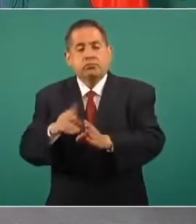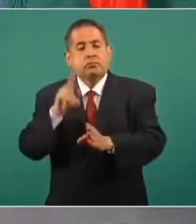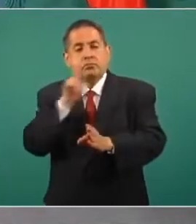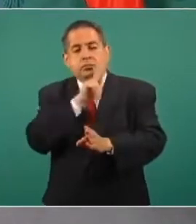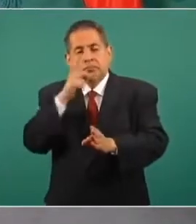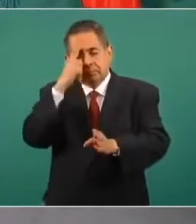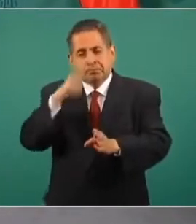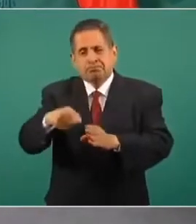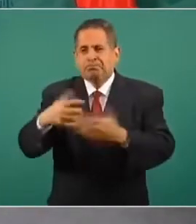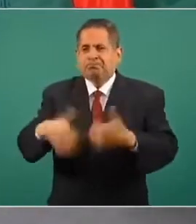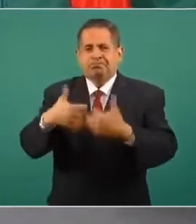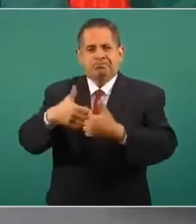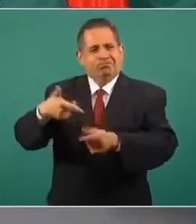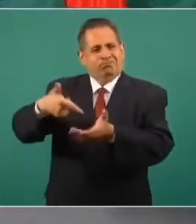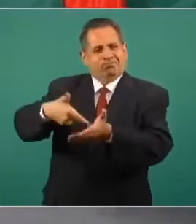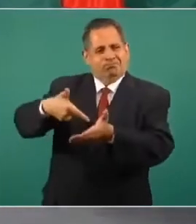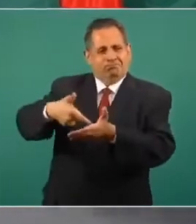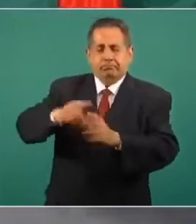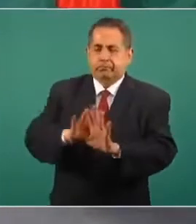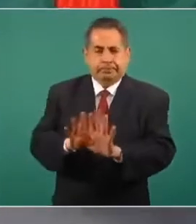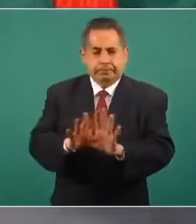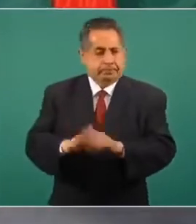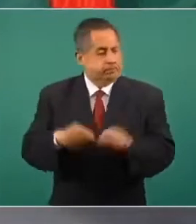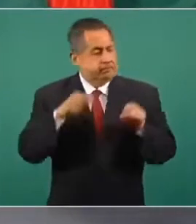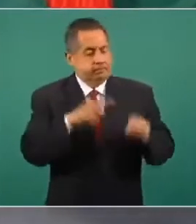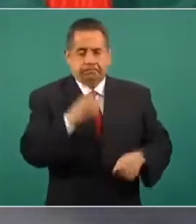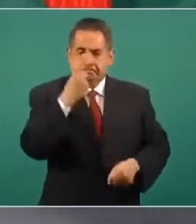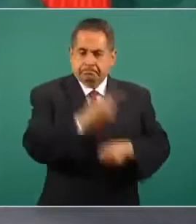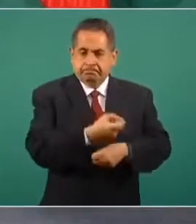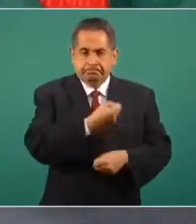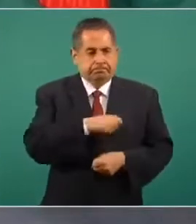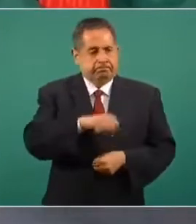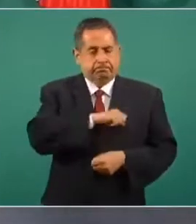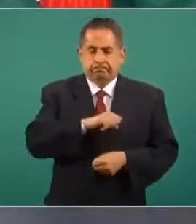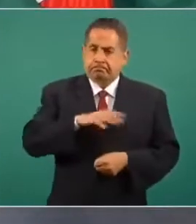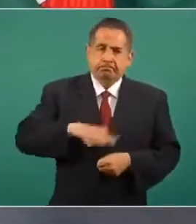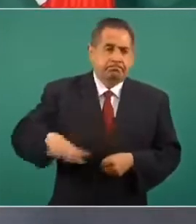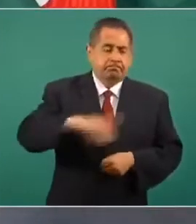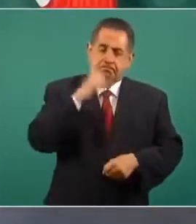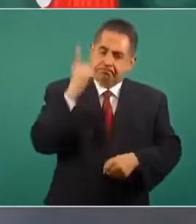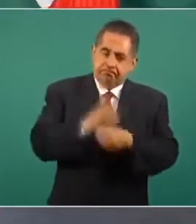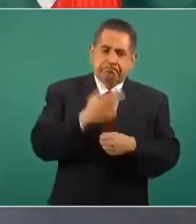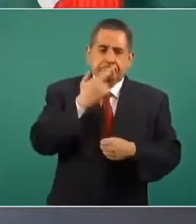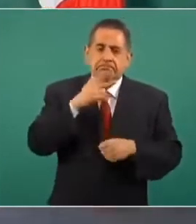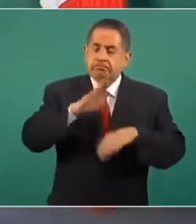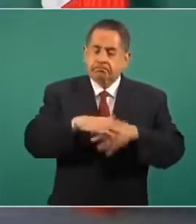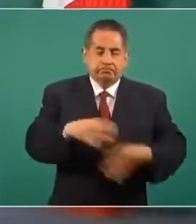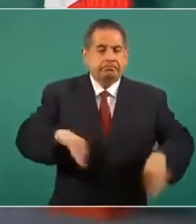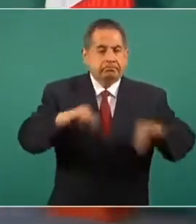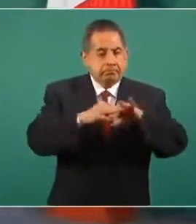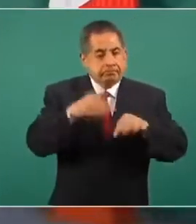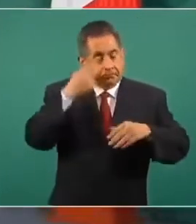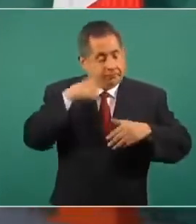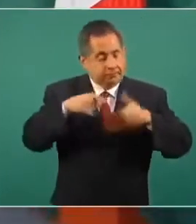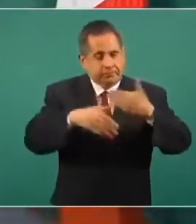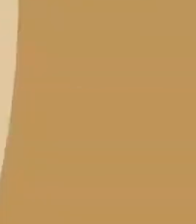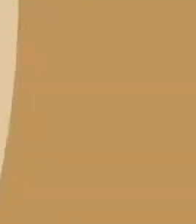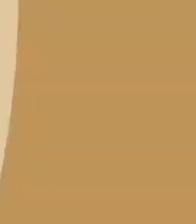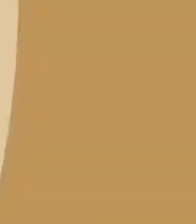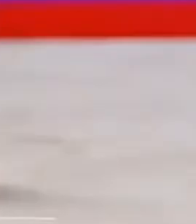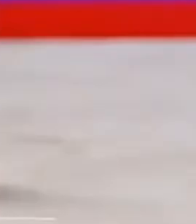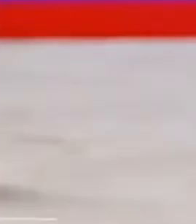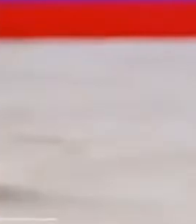Es decir, para este gobierno la salud del pueblo de México sigue siendo y será una